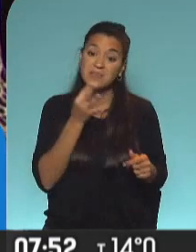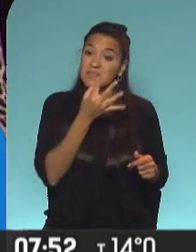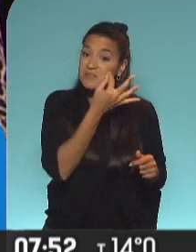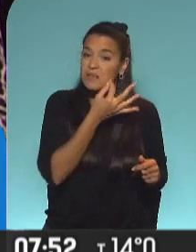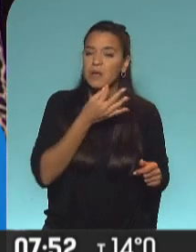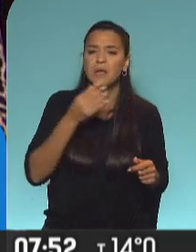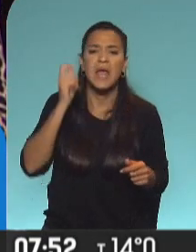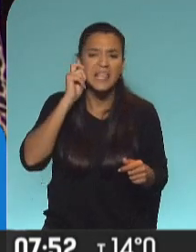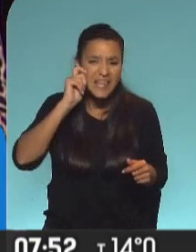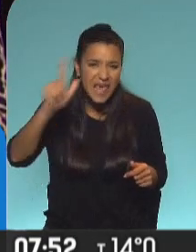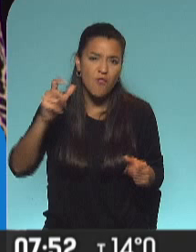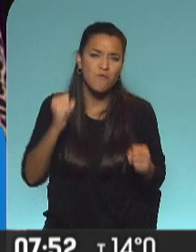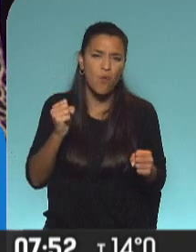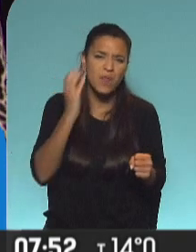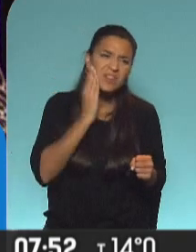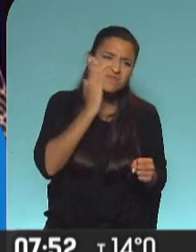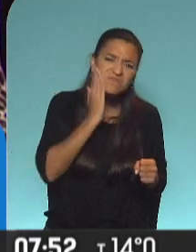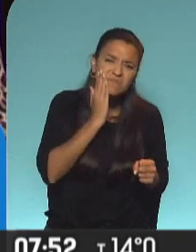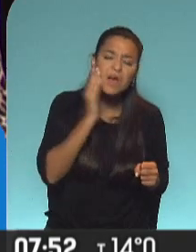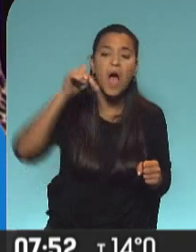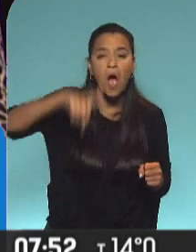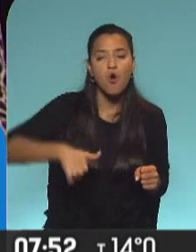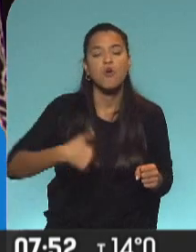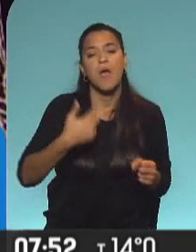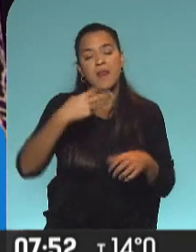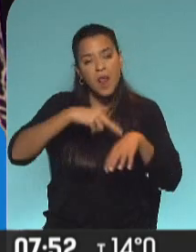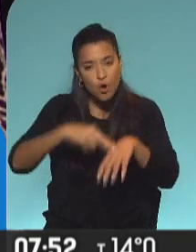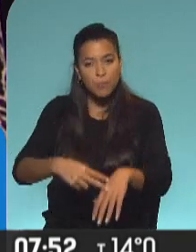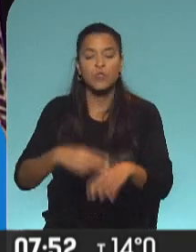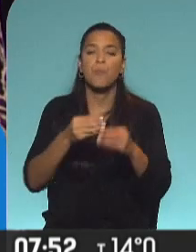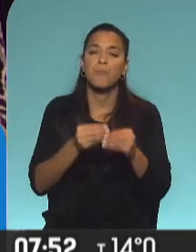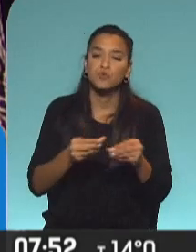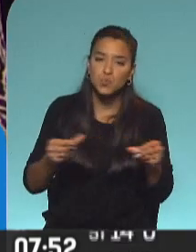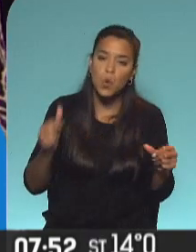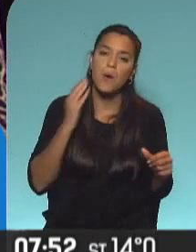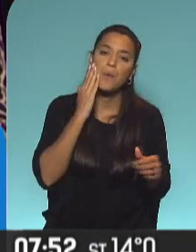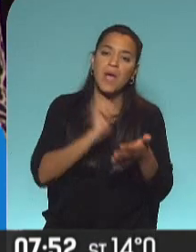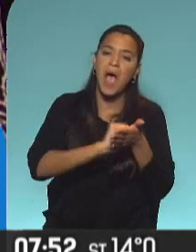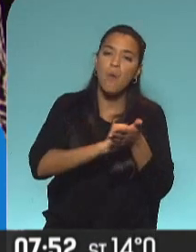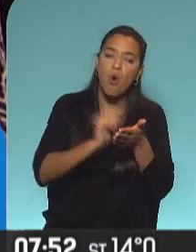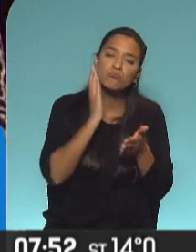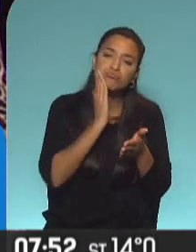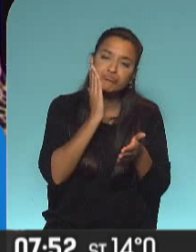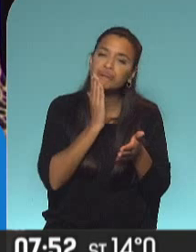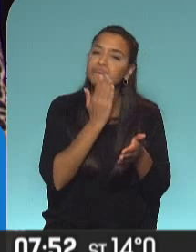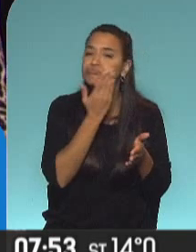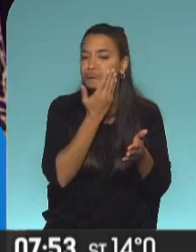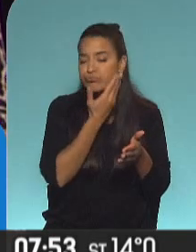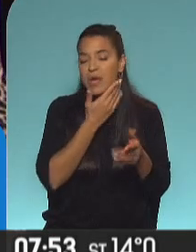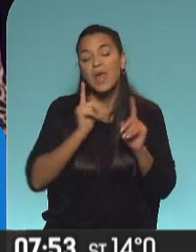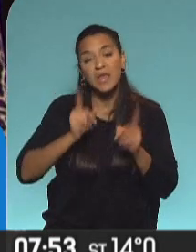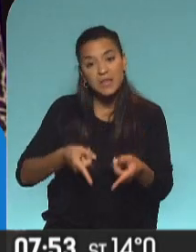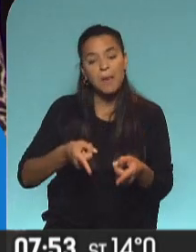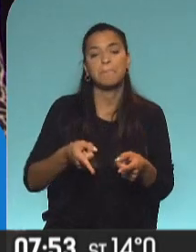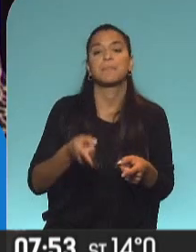utilizaban geles un poquito más fuertes para la limpieza, ahora recomendamos que usen productos más suaves, jabonosos. Por otro lado, es